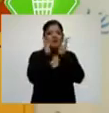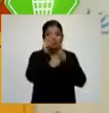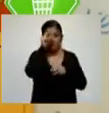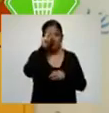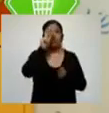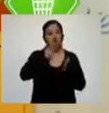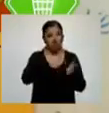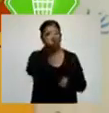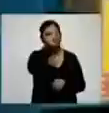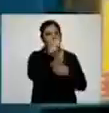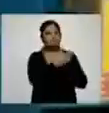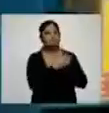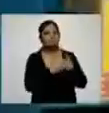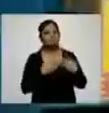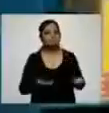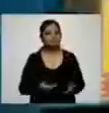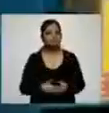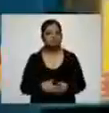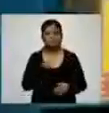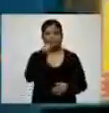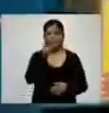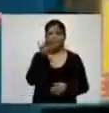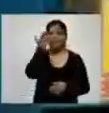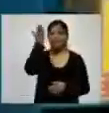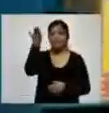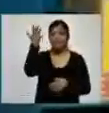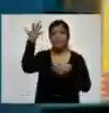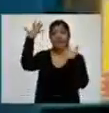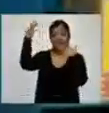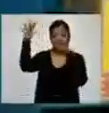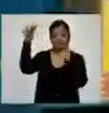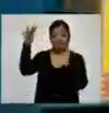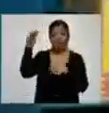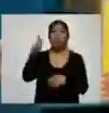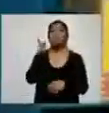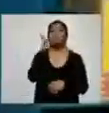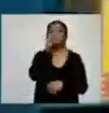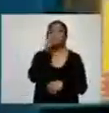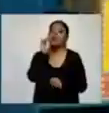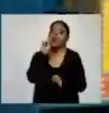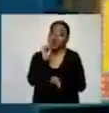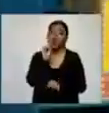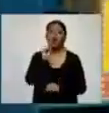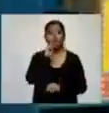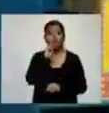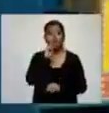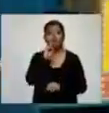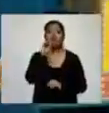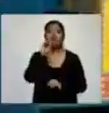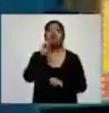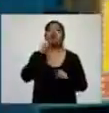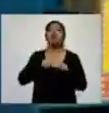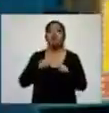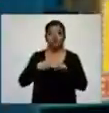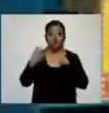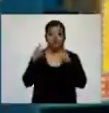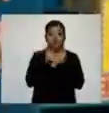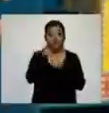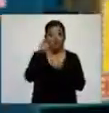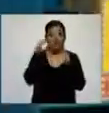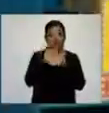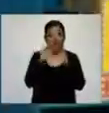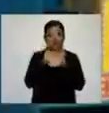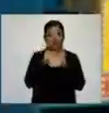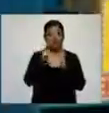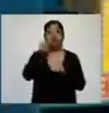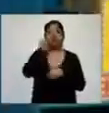des otro consejo. Pide a un adulto, mamá o papá, o a quien esté contigo en casa,